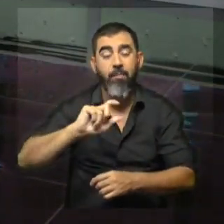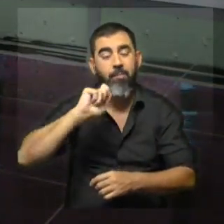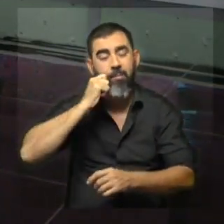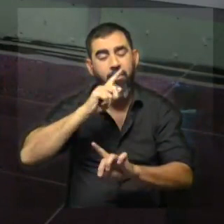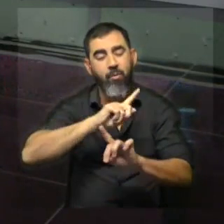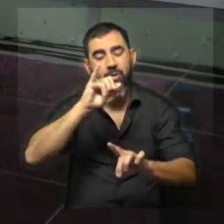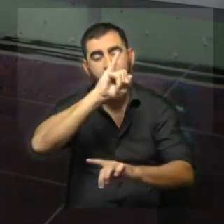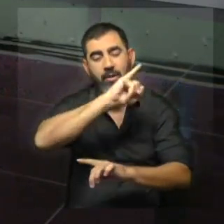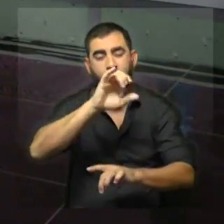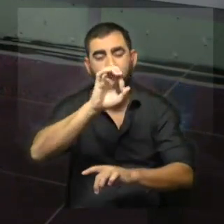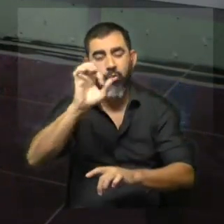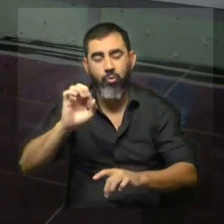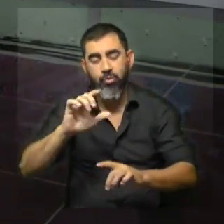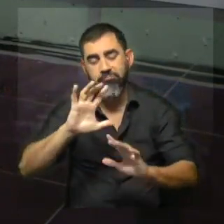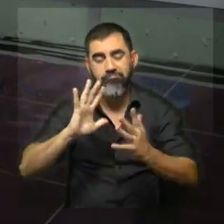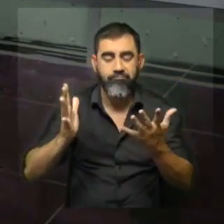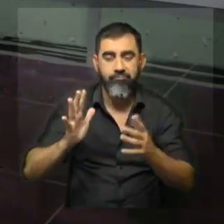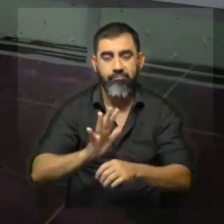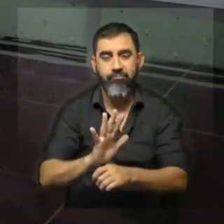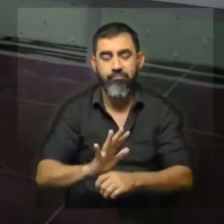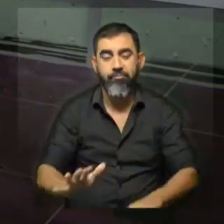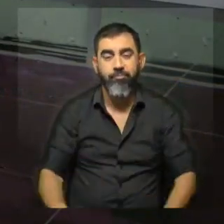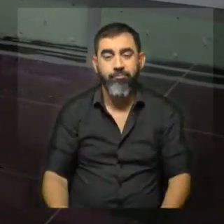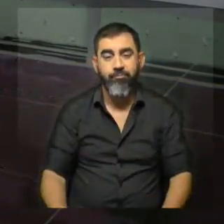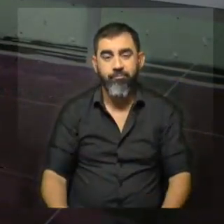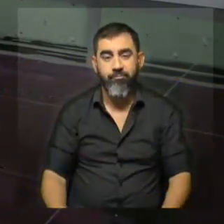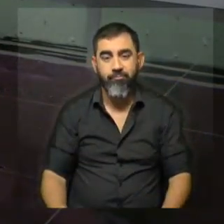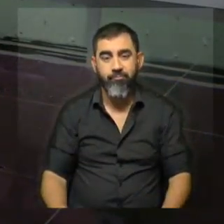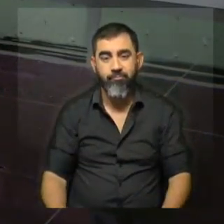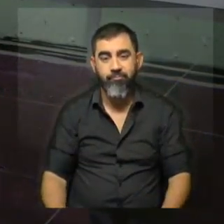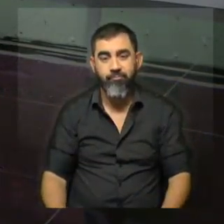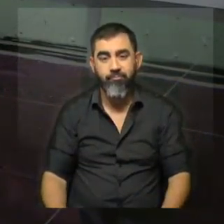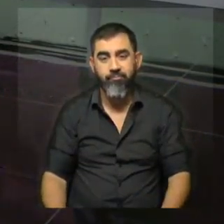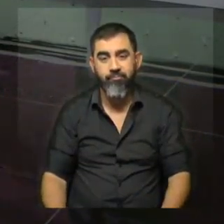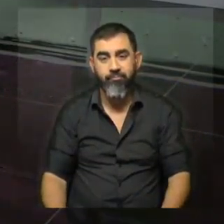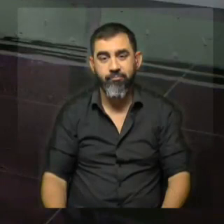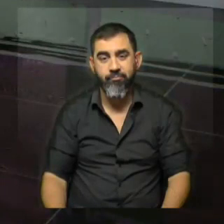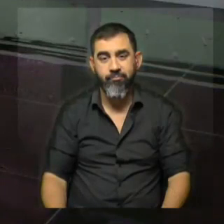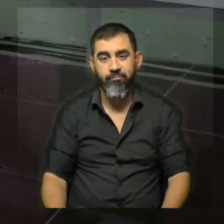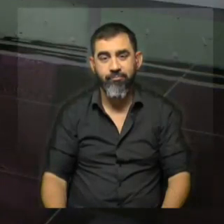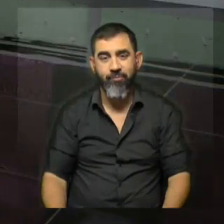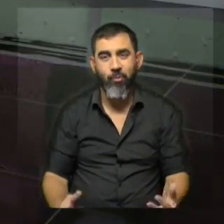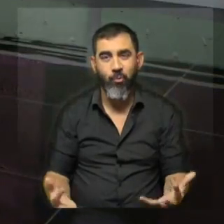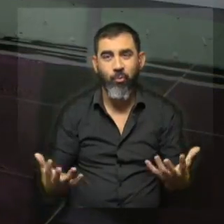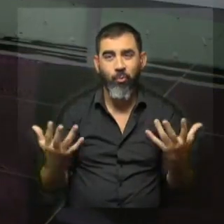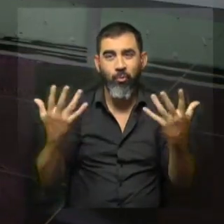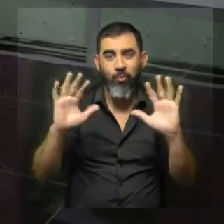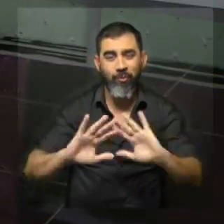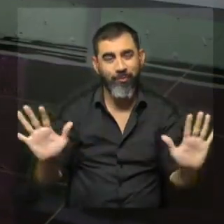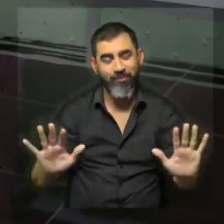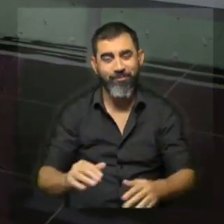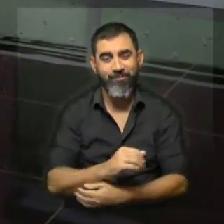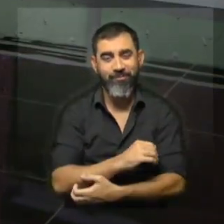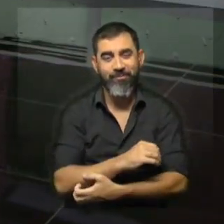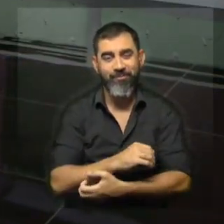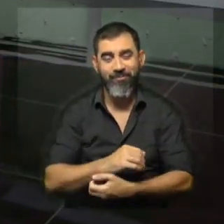gustaba, los bichos encerrados, esa cosa, medio hippie de chico. No importa. A lo que voy es lo siguiente. Humo y humo, ¿eh? Sale humo de acá. ¿Quién quiere